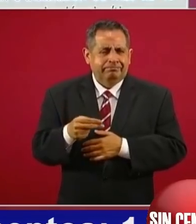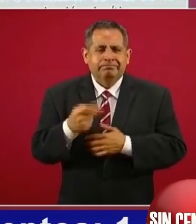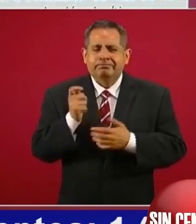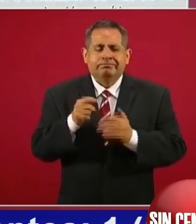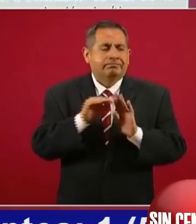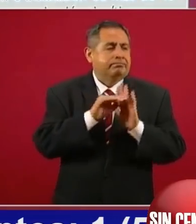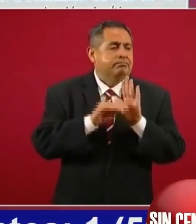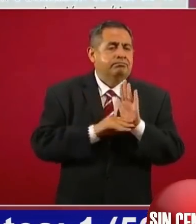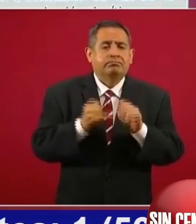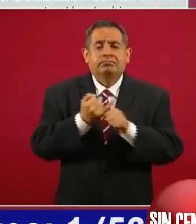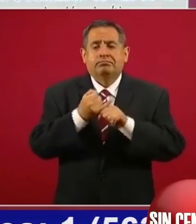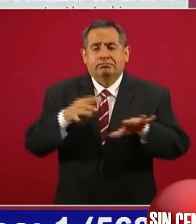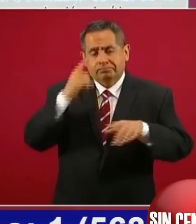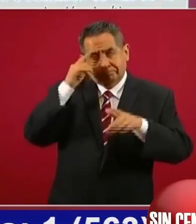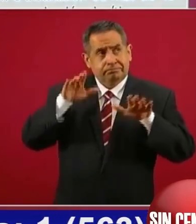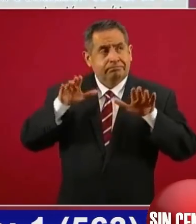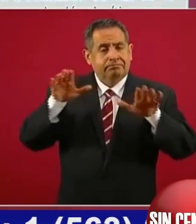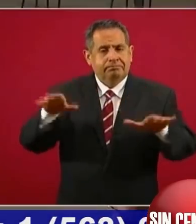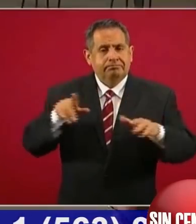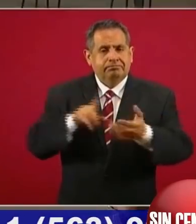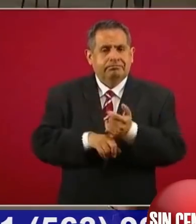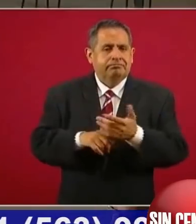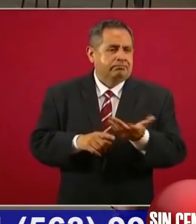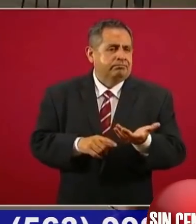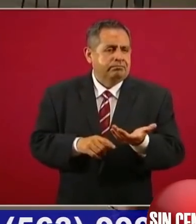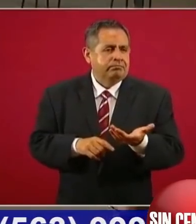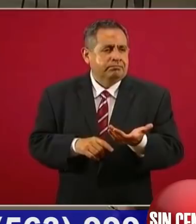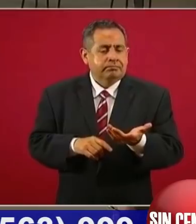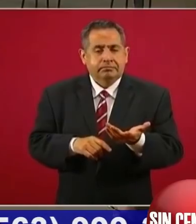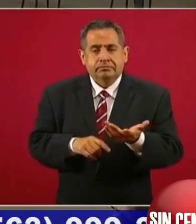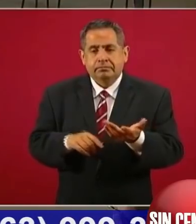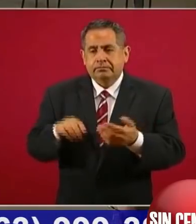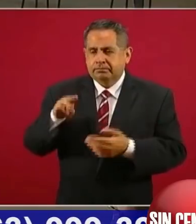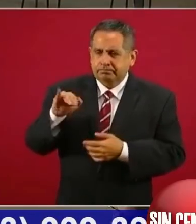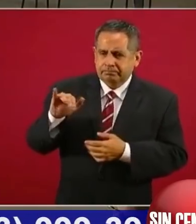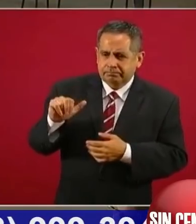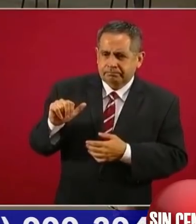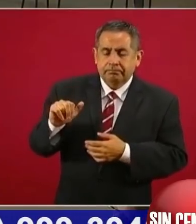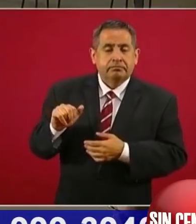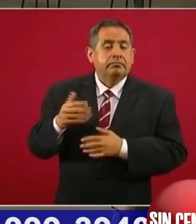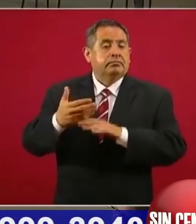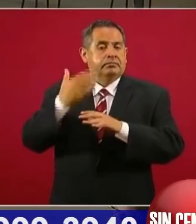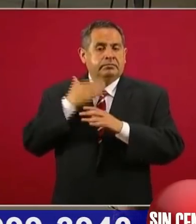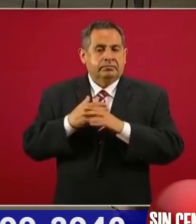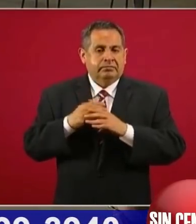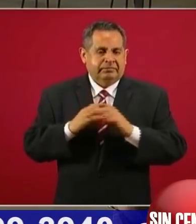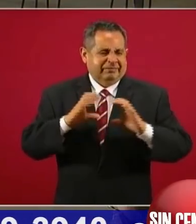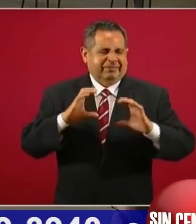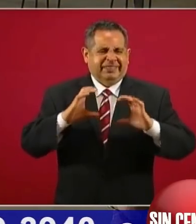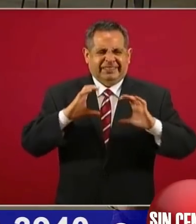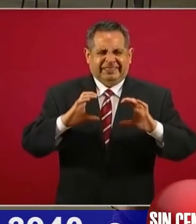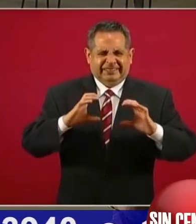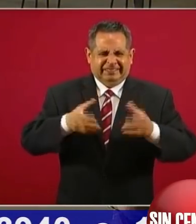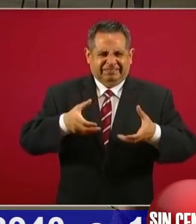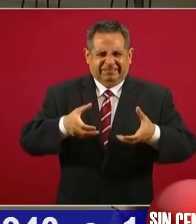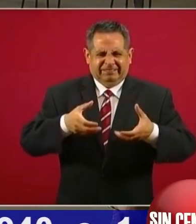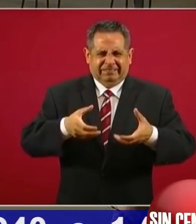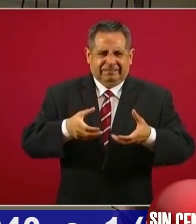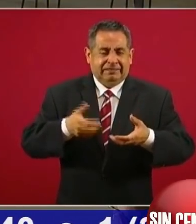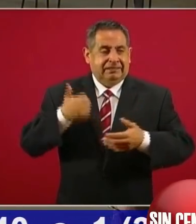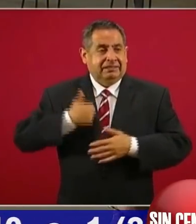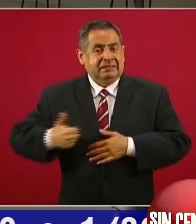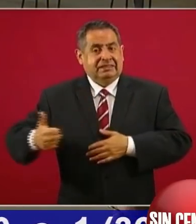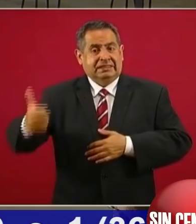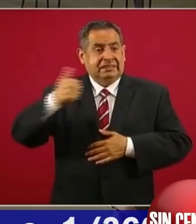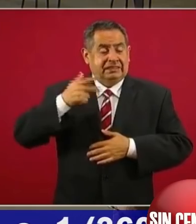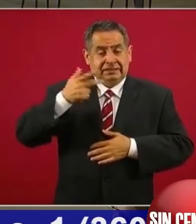Manual de Información Aeronáutica, publicaciones de información aeronáutica. Antes eran unos manuales así gruesos que cargaban los